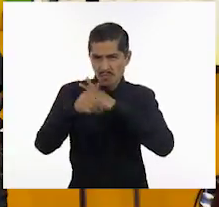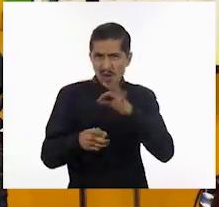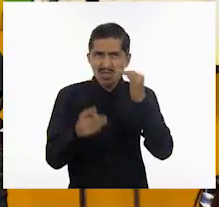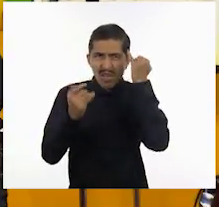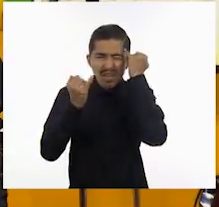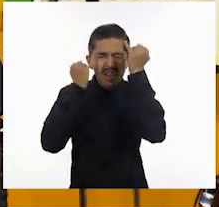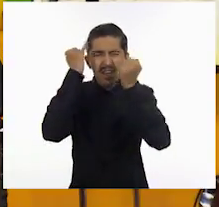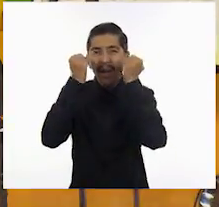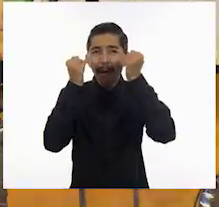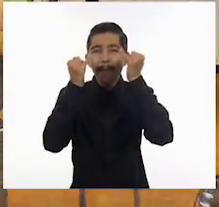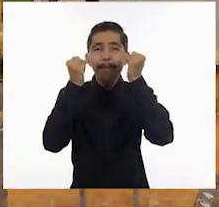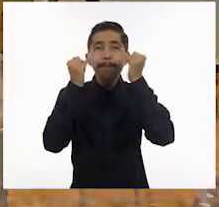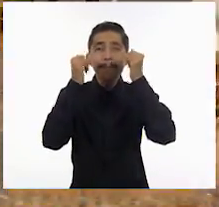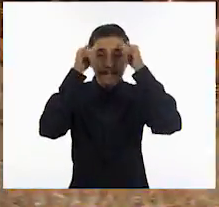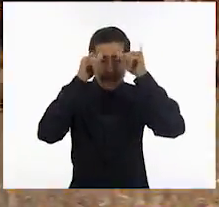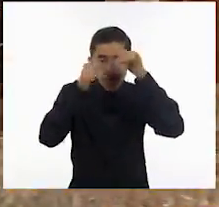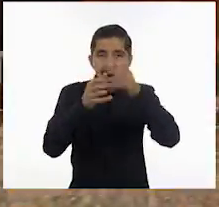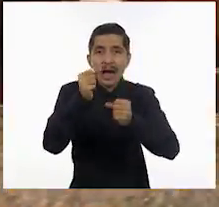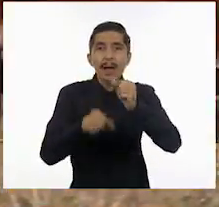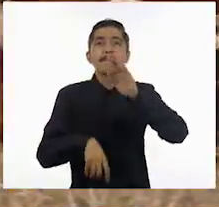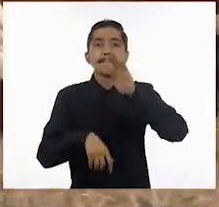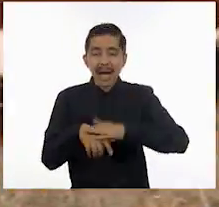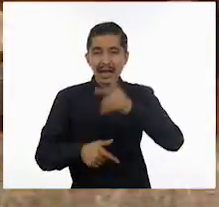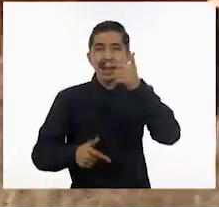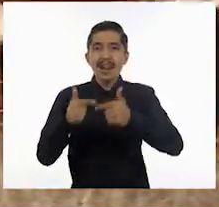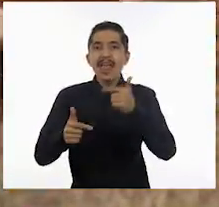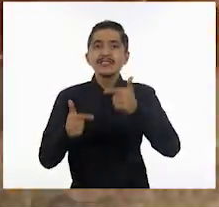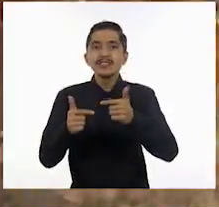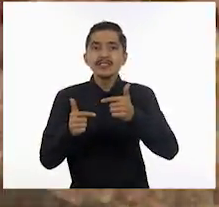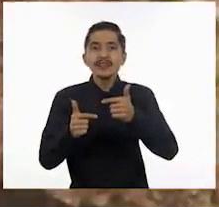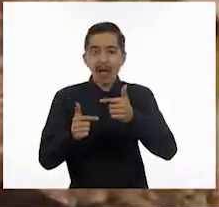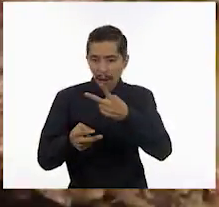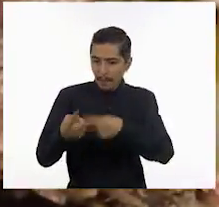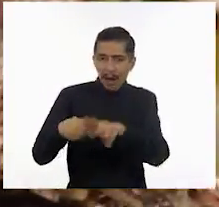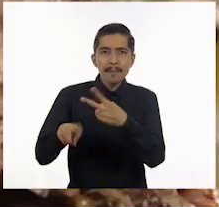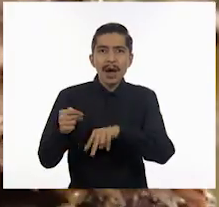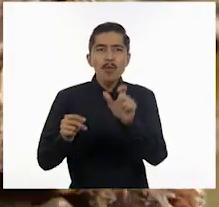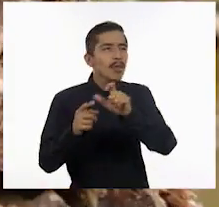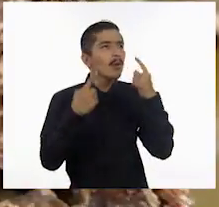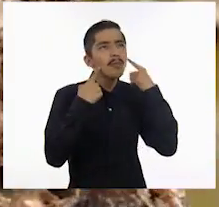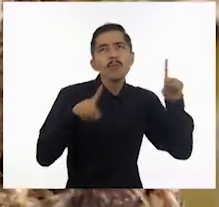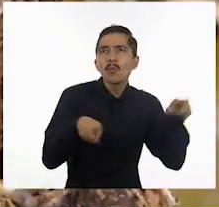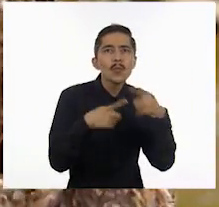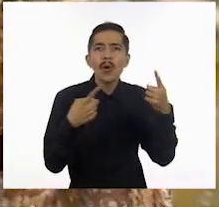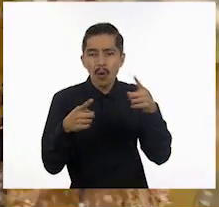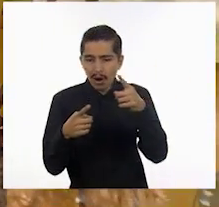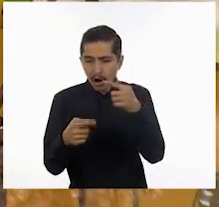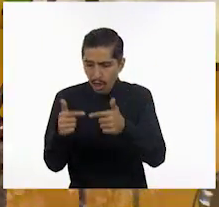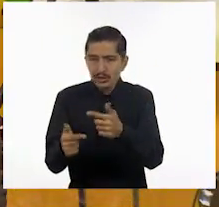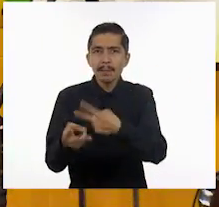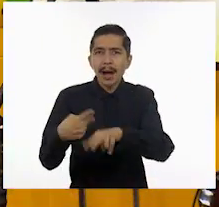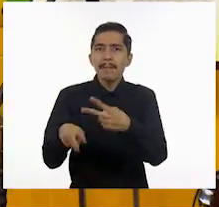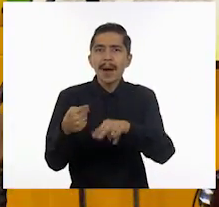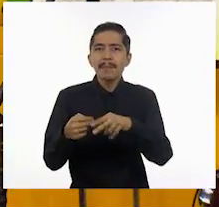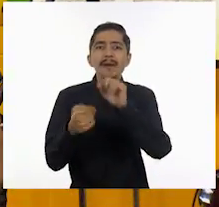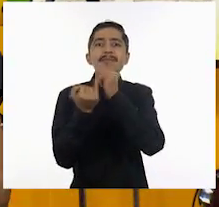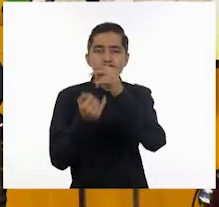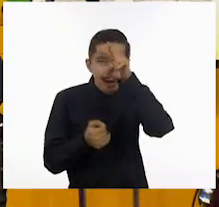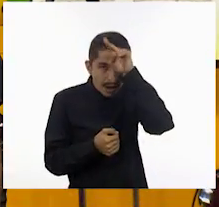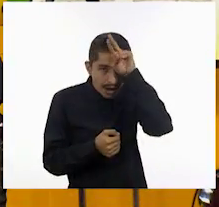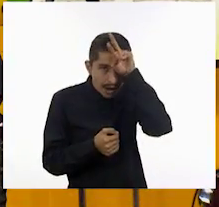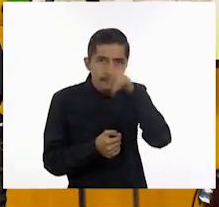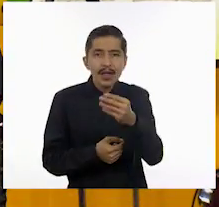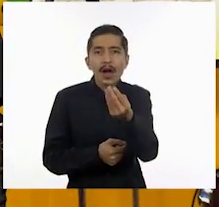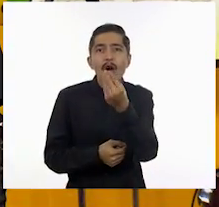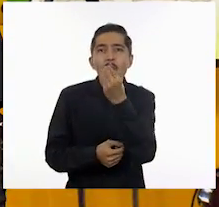imaginar que las vacas dan más leche cuando escuchan música relajante? Y por contra, las termitas, esas hormigas, comen madera